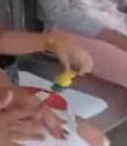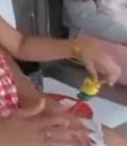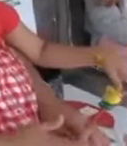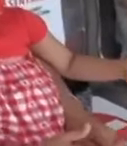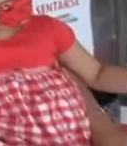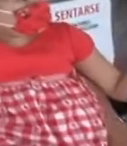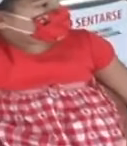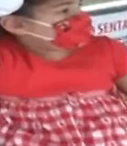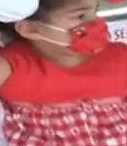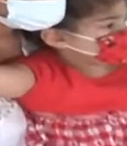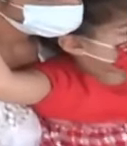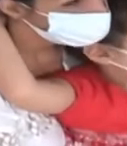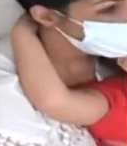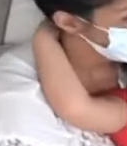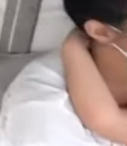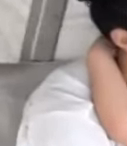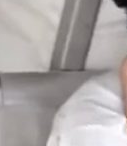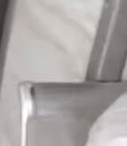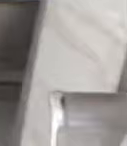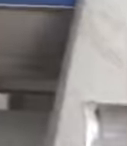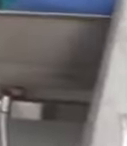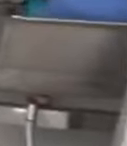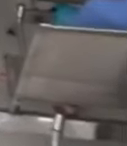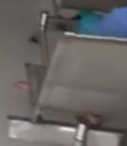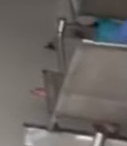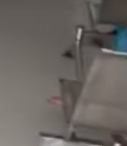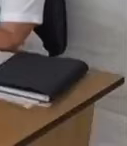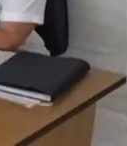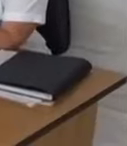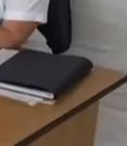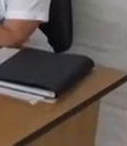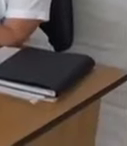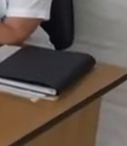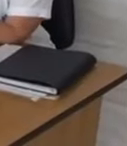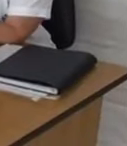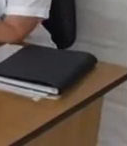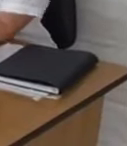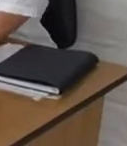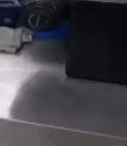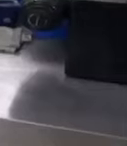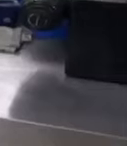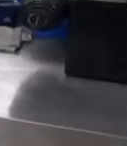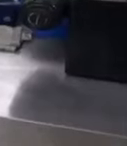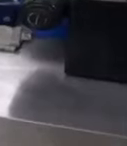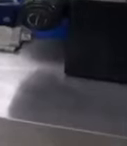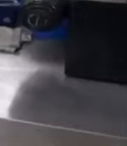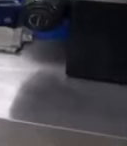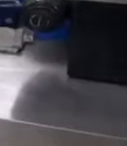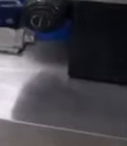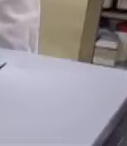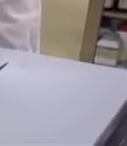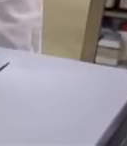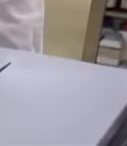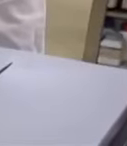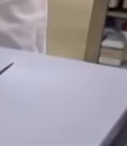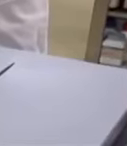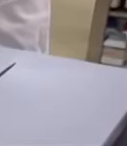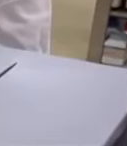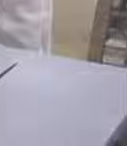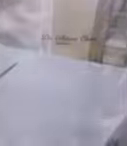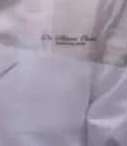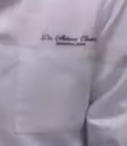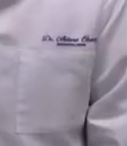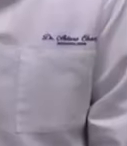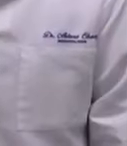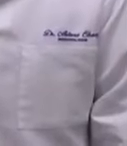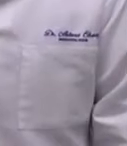asistencia médica de calidad a nuestros pacientes. Al mismo tiempo, hemos desarrollado investigaciones específicas como los ensayos clínicos fase 1